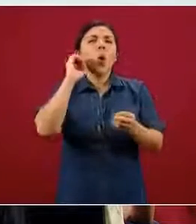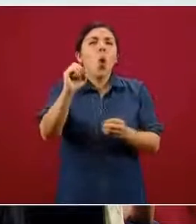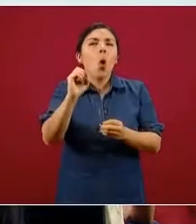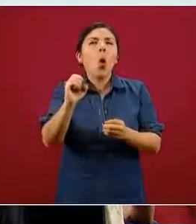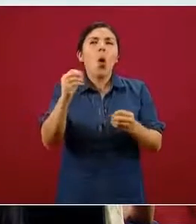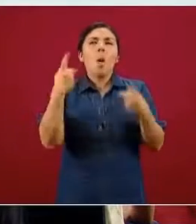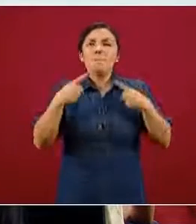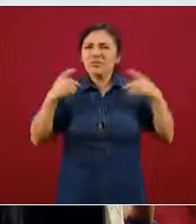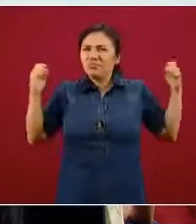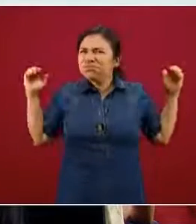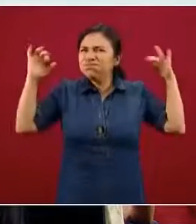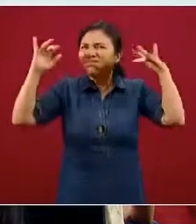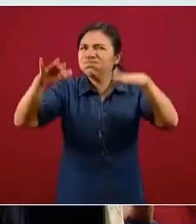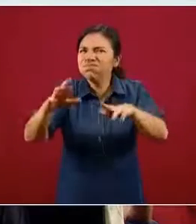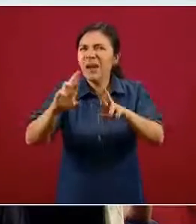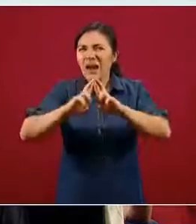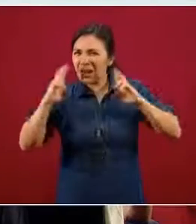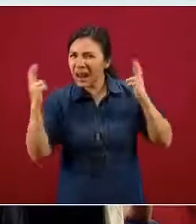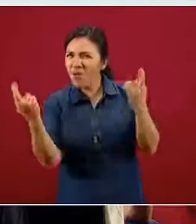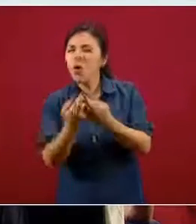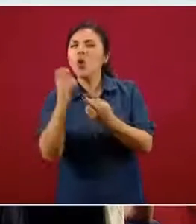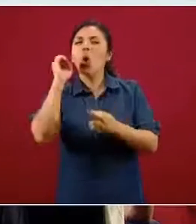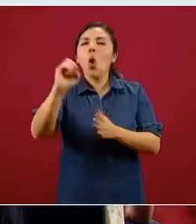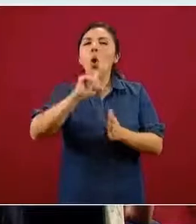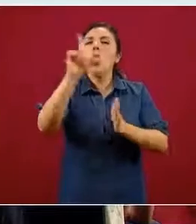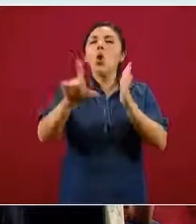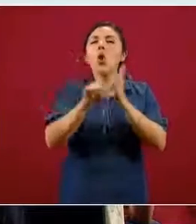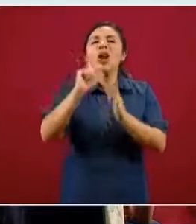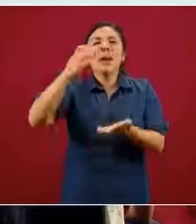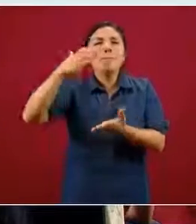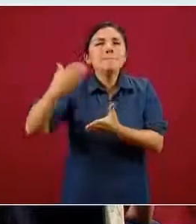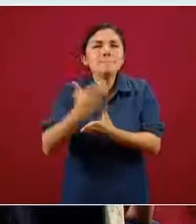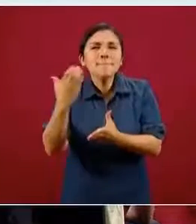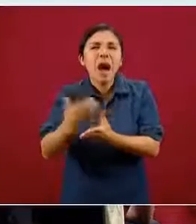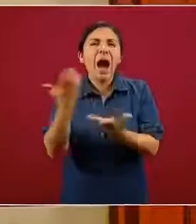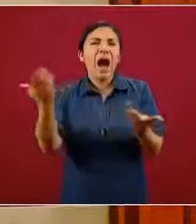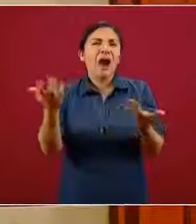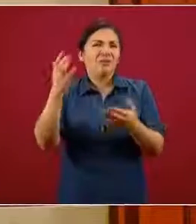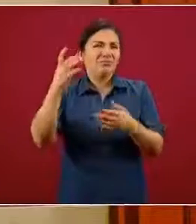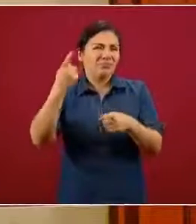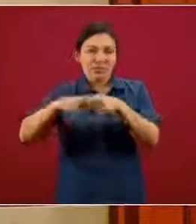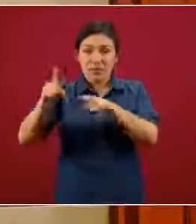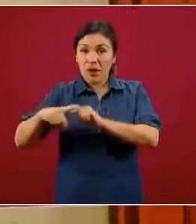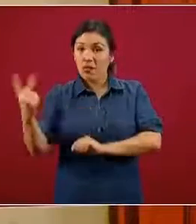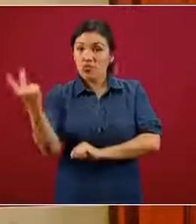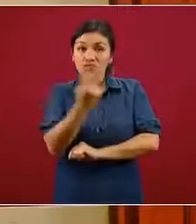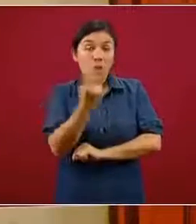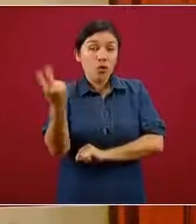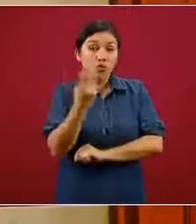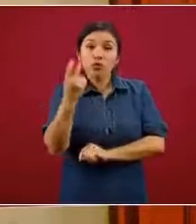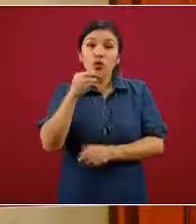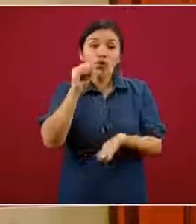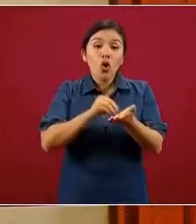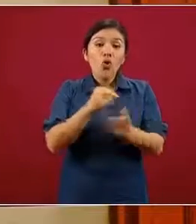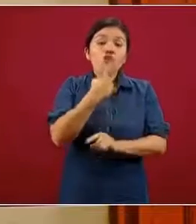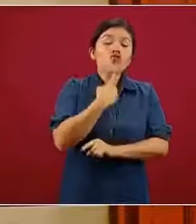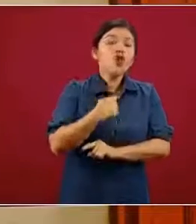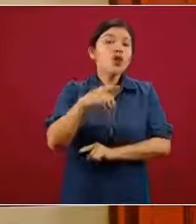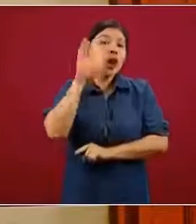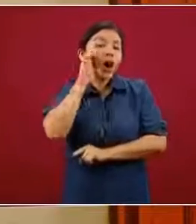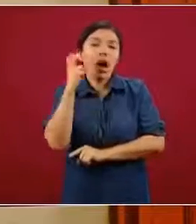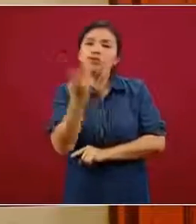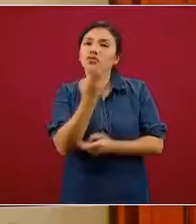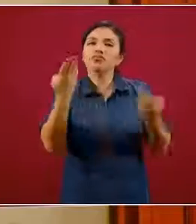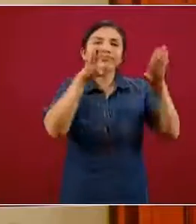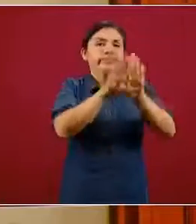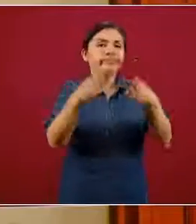grandes congregaciones, o los locales que son bares o similares, en ambos colores todavía se mantienen cerrados, es decir,